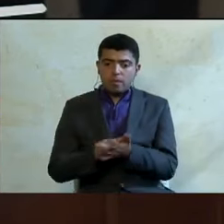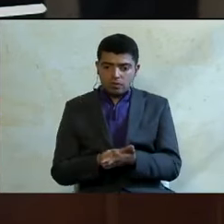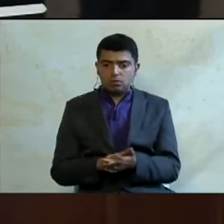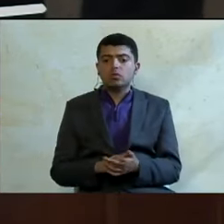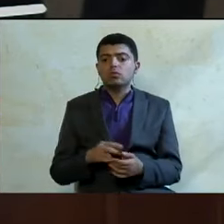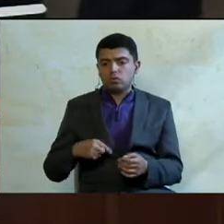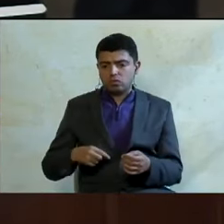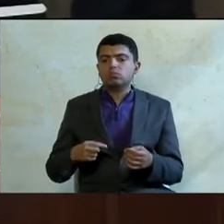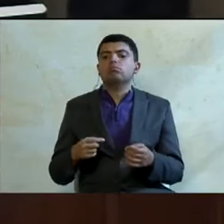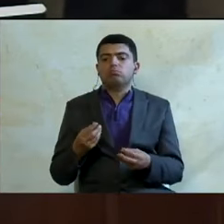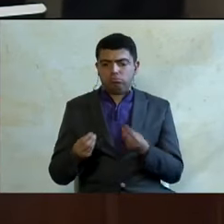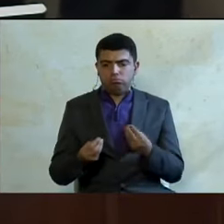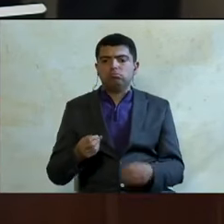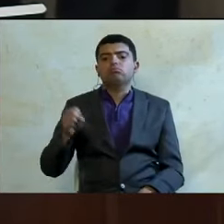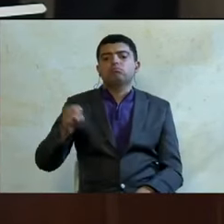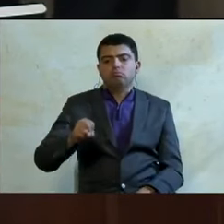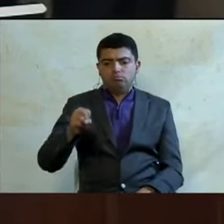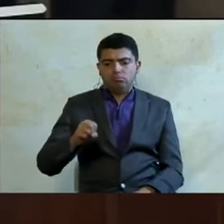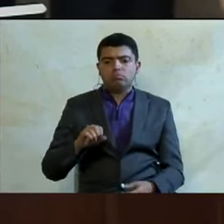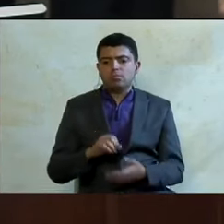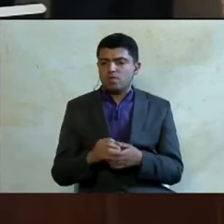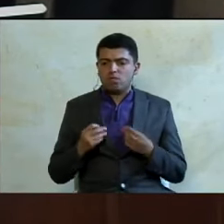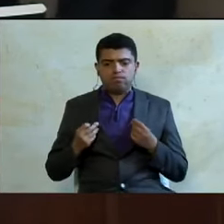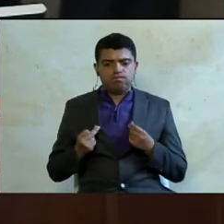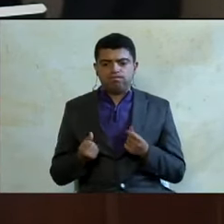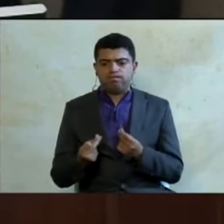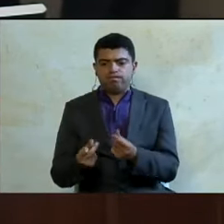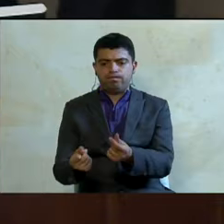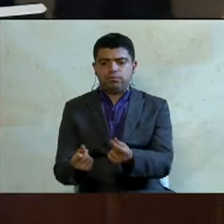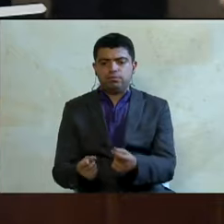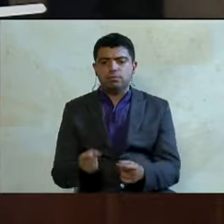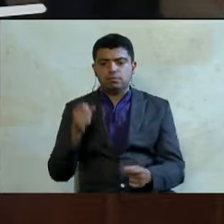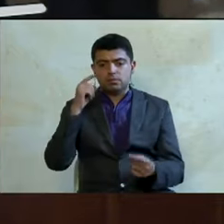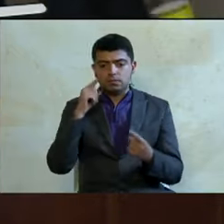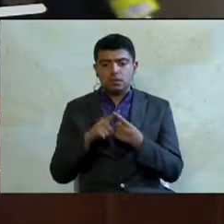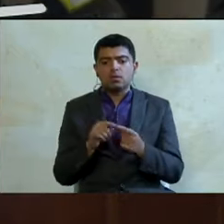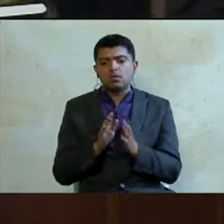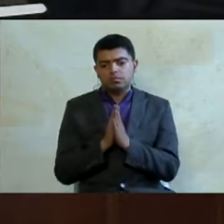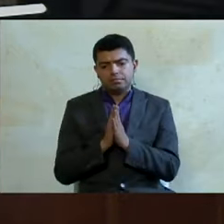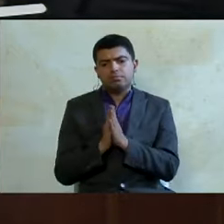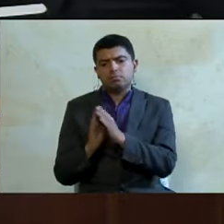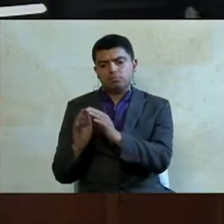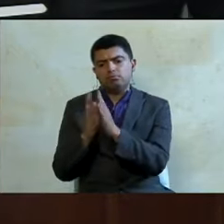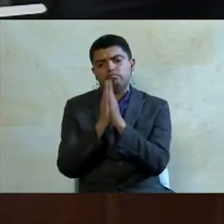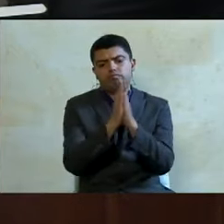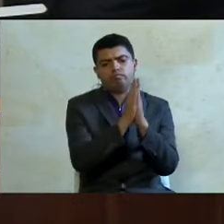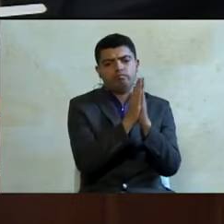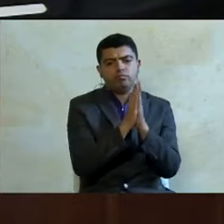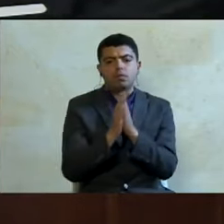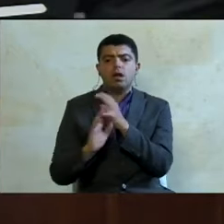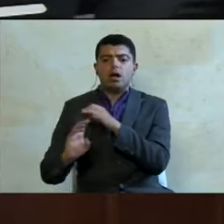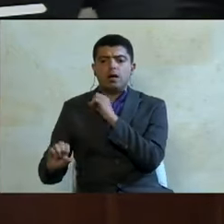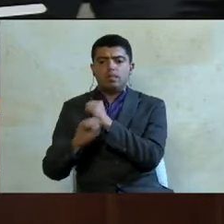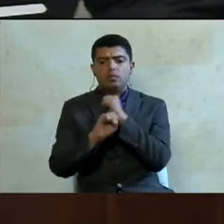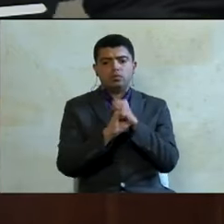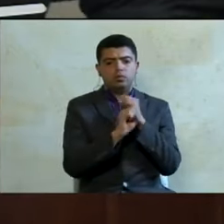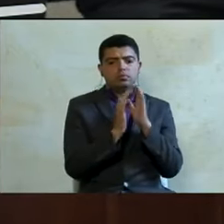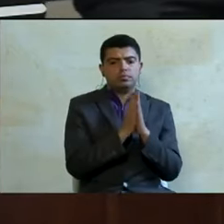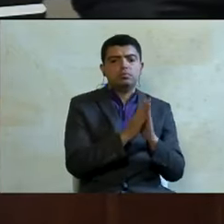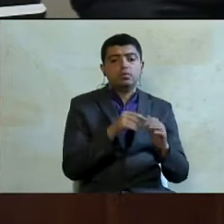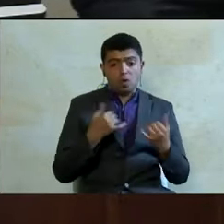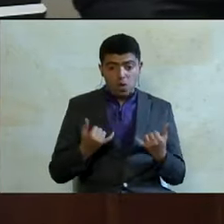debe hacer con toda la celeridad por eso el Les pedimos su apoyo desde la ponencia de este